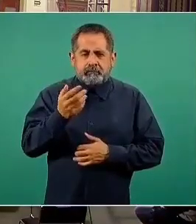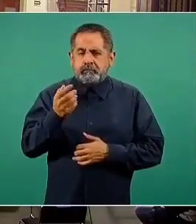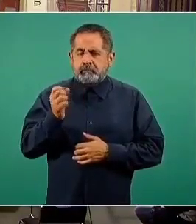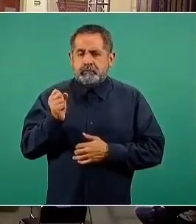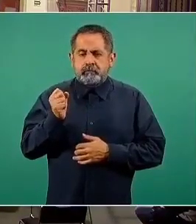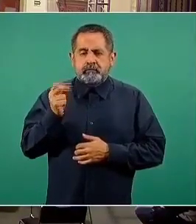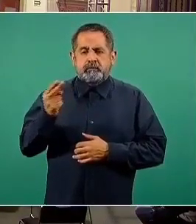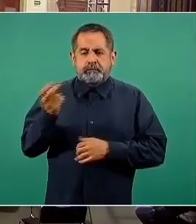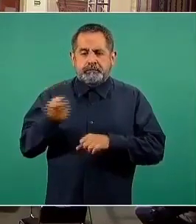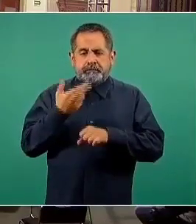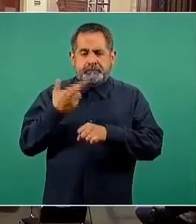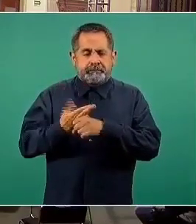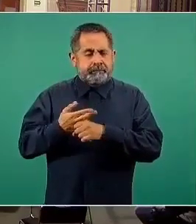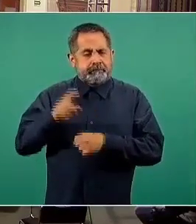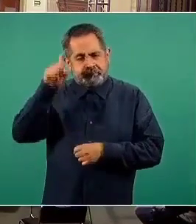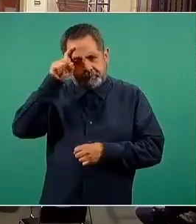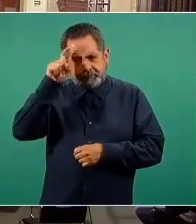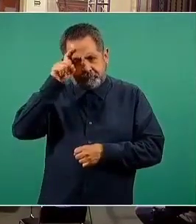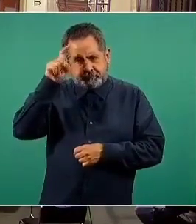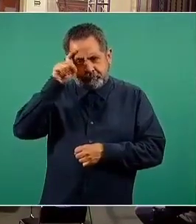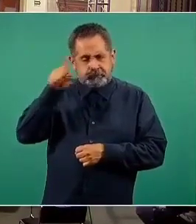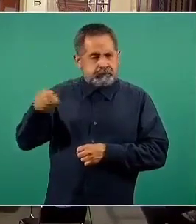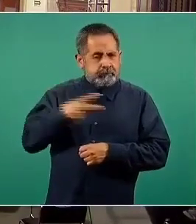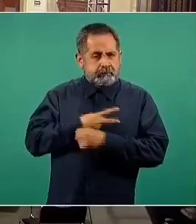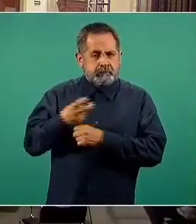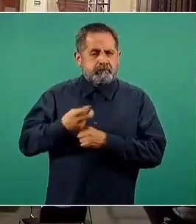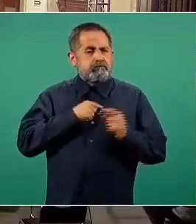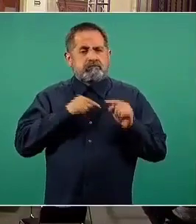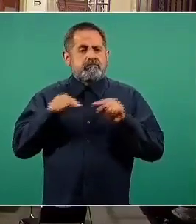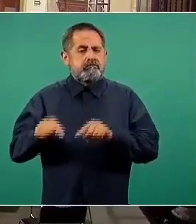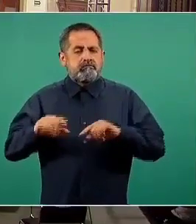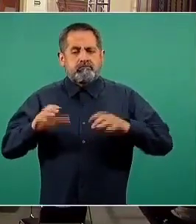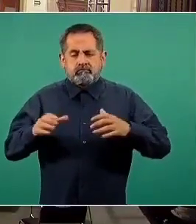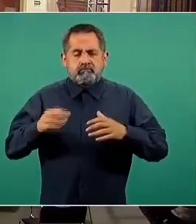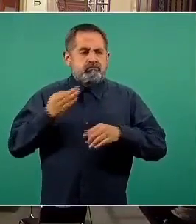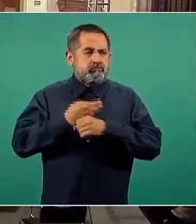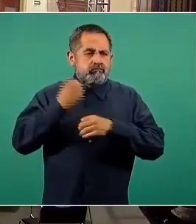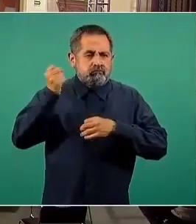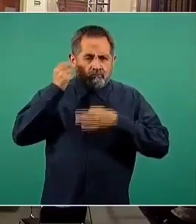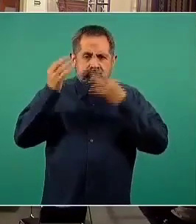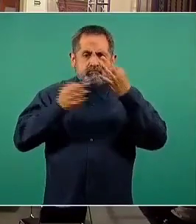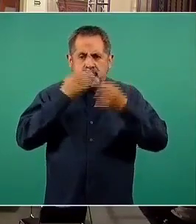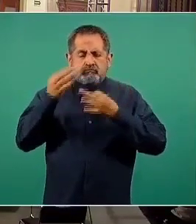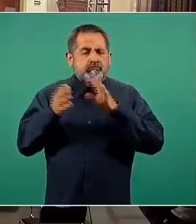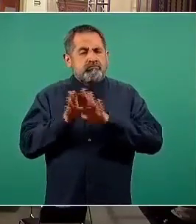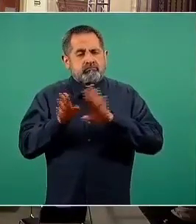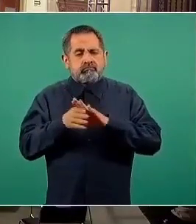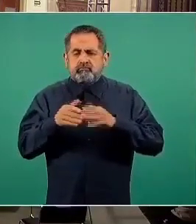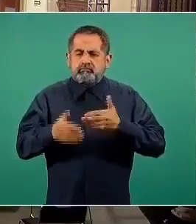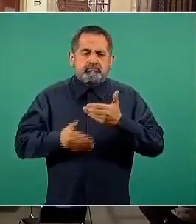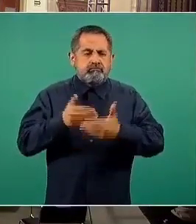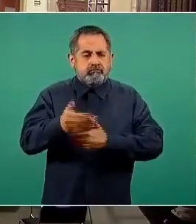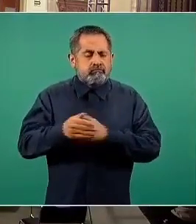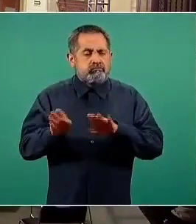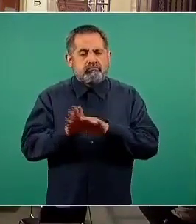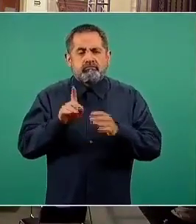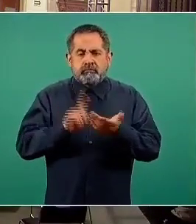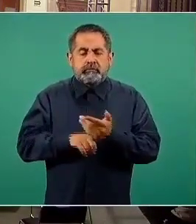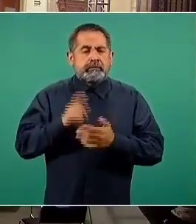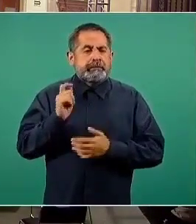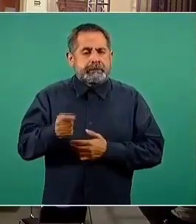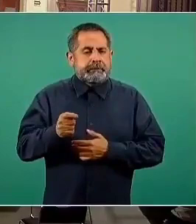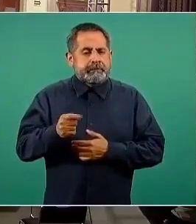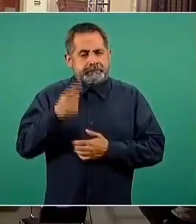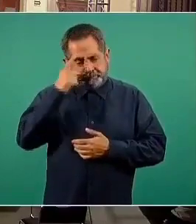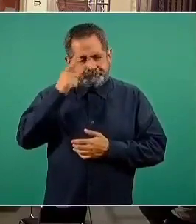subsecretario López-Gatell por la invitación a presentar en esta conferencia los avances en